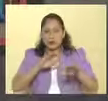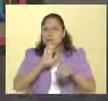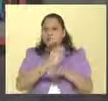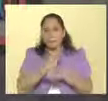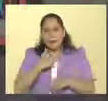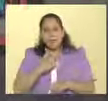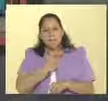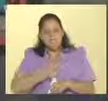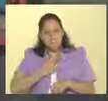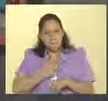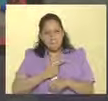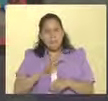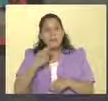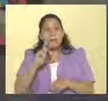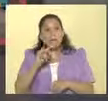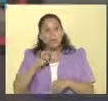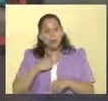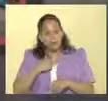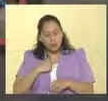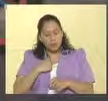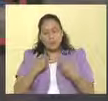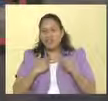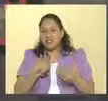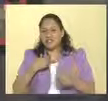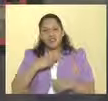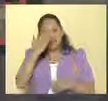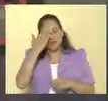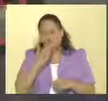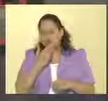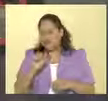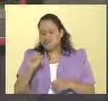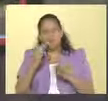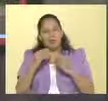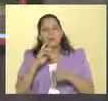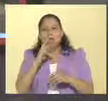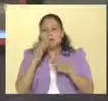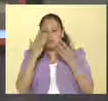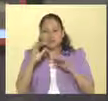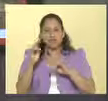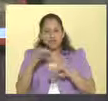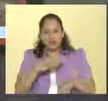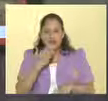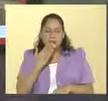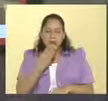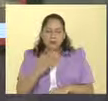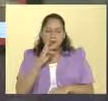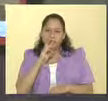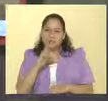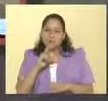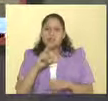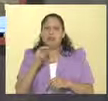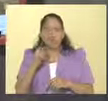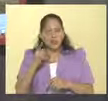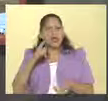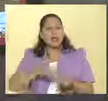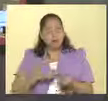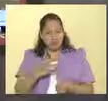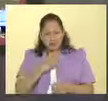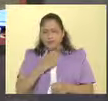CUEC, pero pues me di cuenta que no tenía ningún talento y creo que abandoné a tiempo, ¿no? Pero el cine me sigue gustando. O